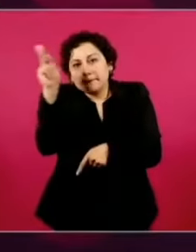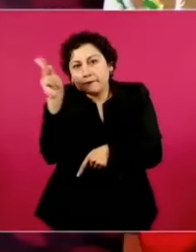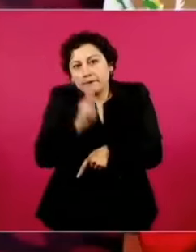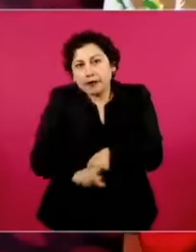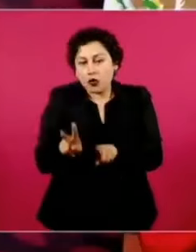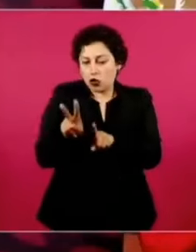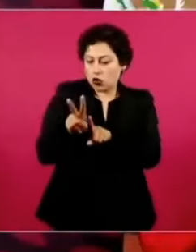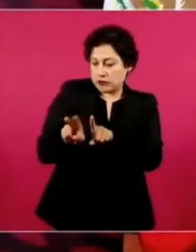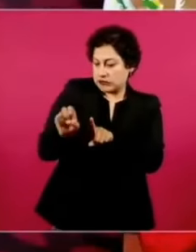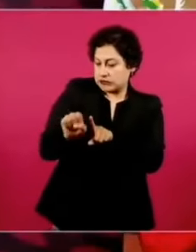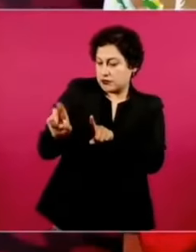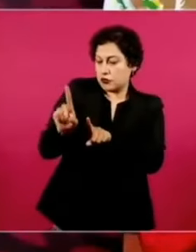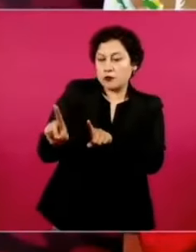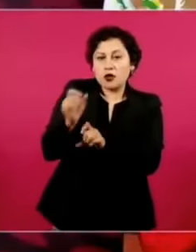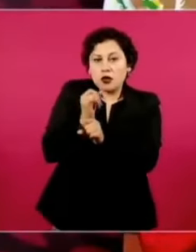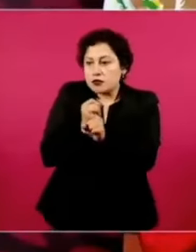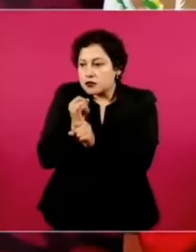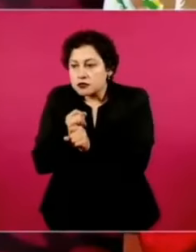de aprehensión